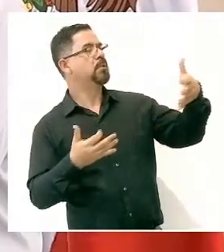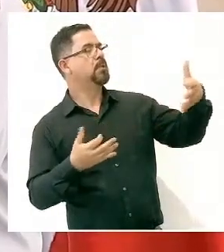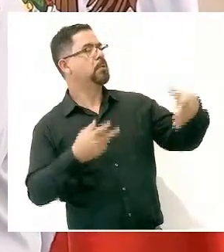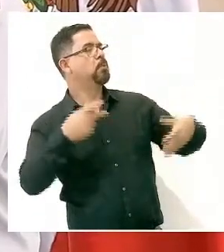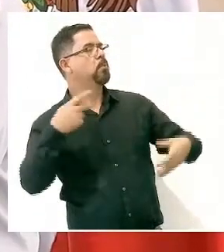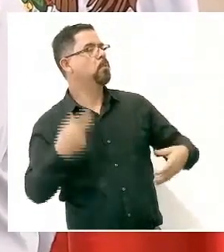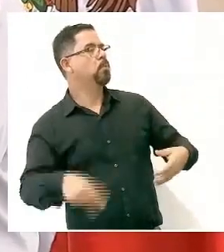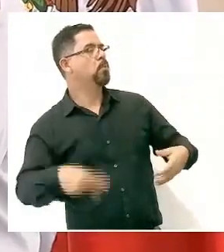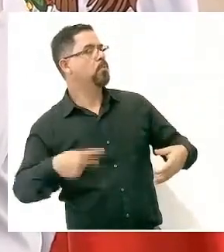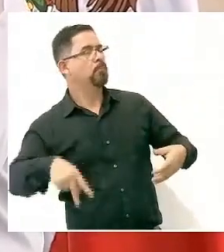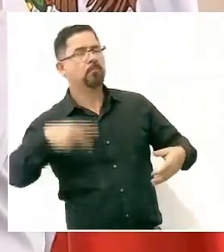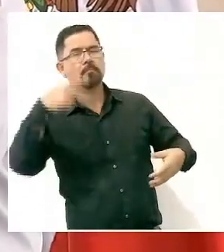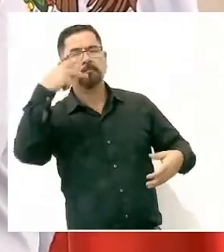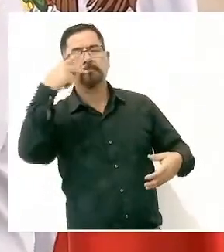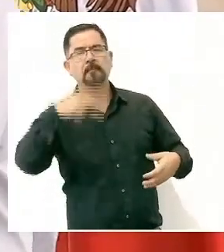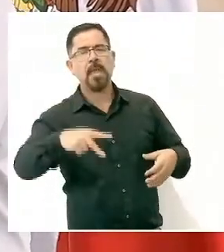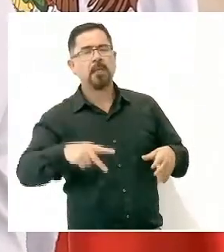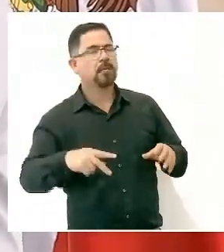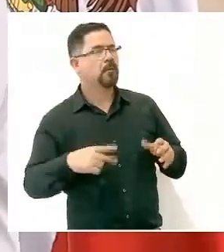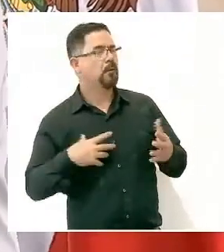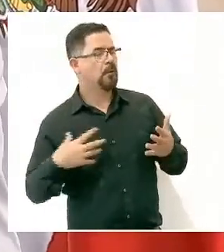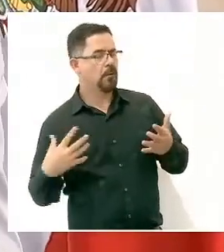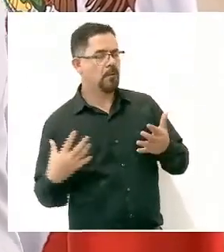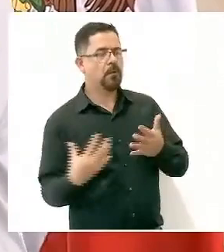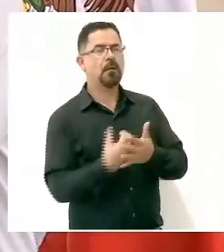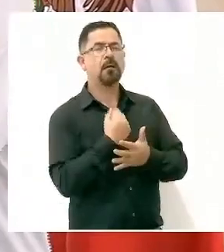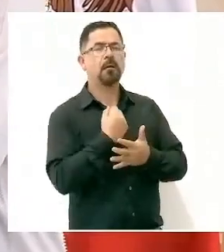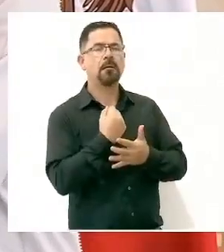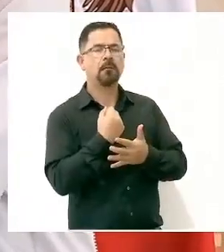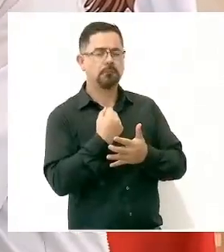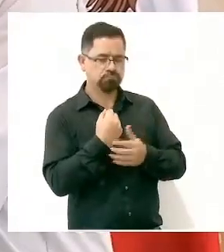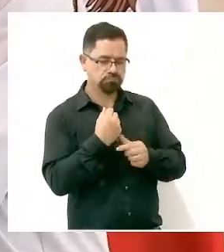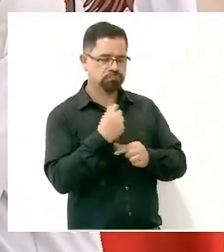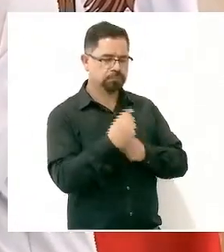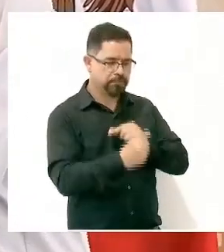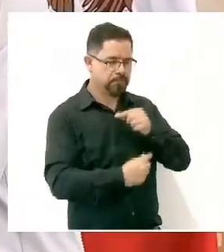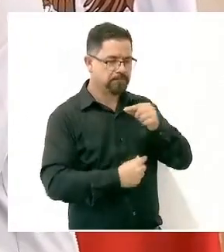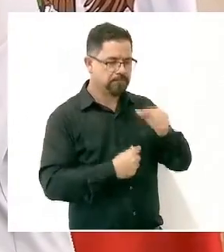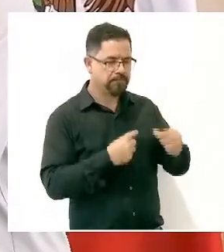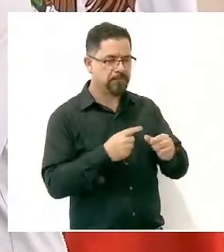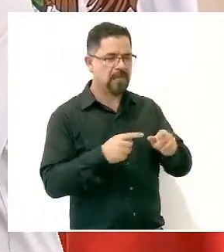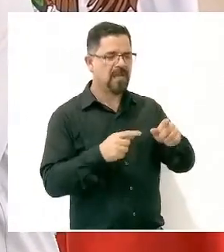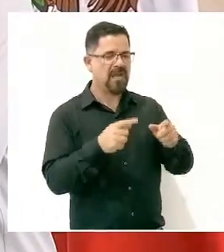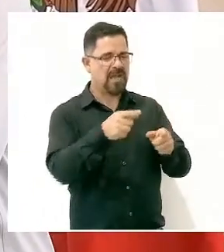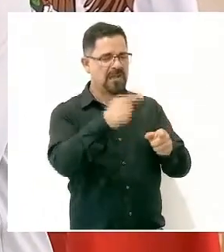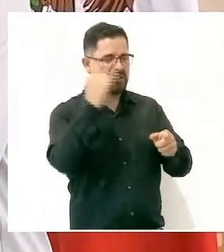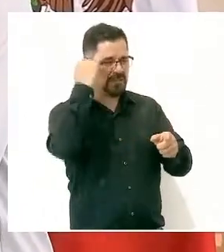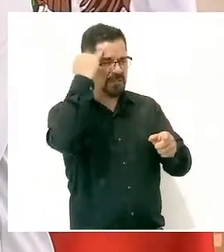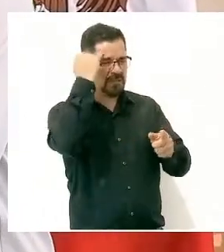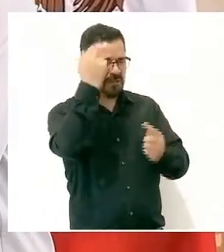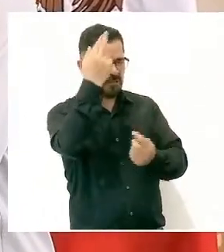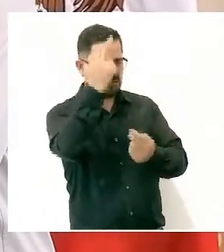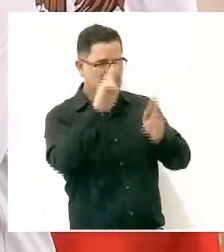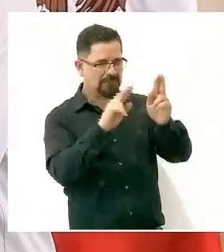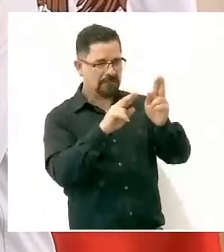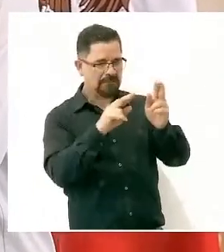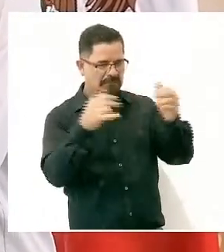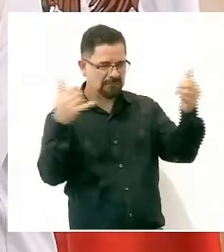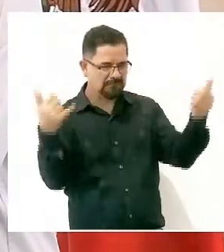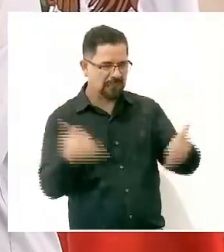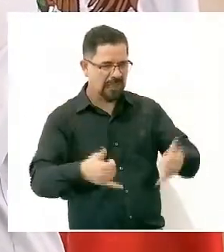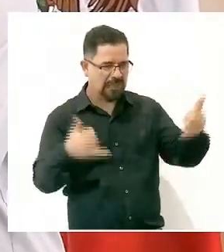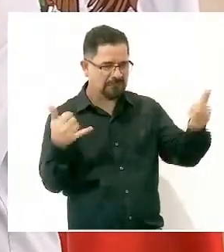mexicano, conquistada palmo a las tribus rebeldes que de ella se